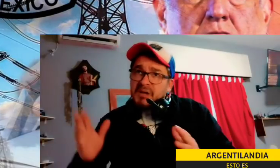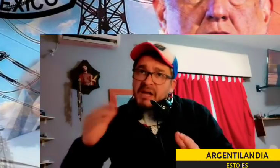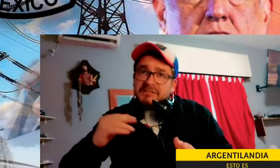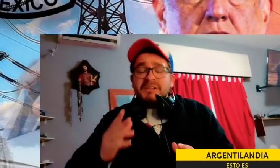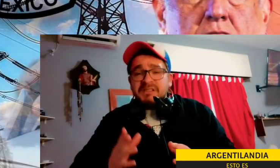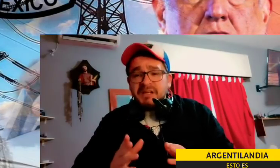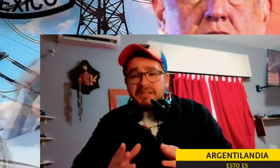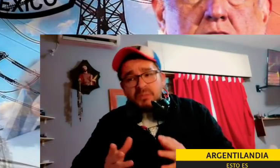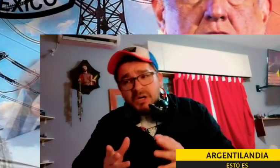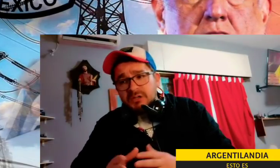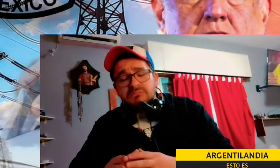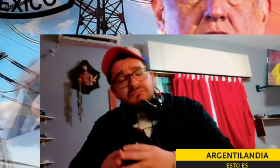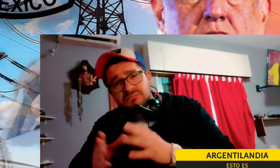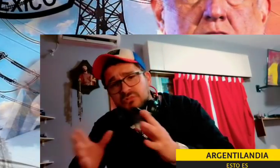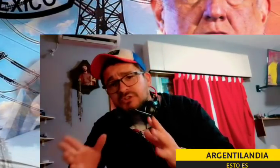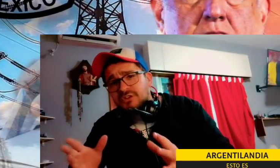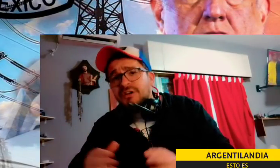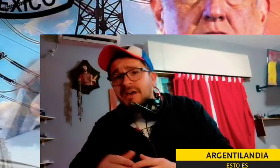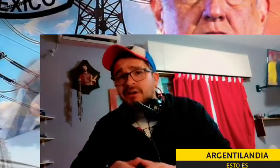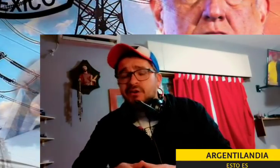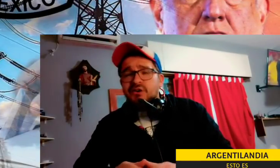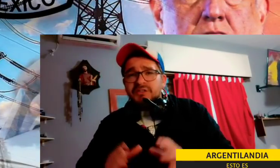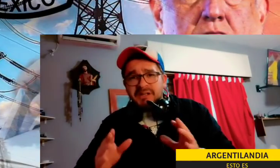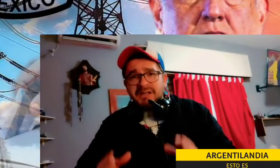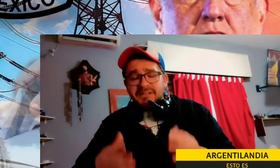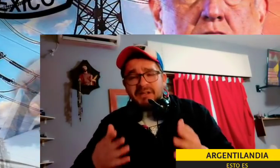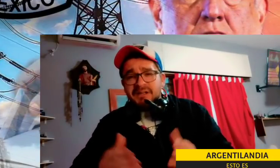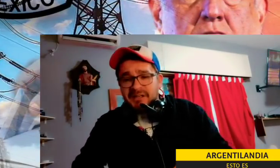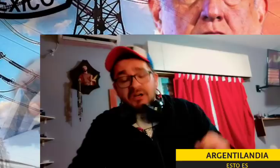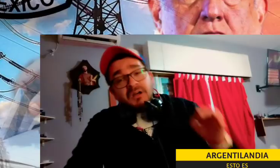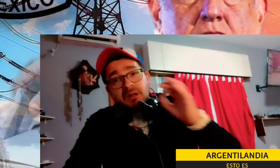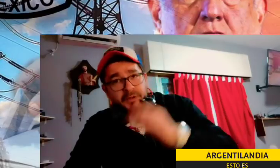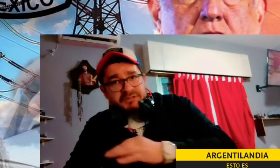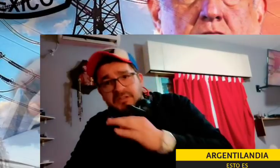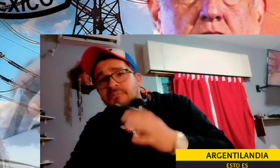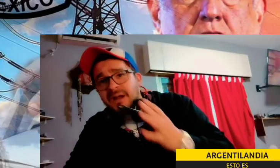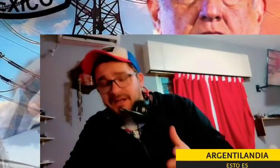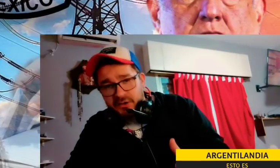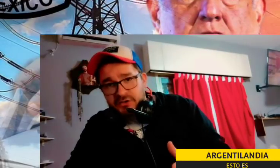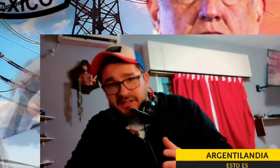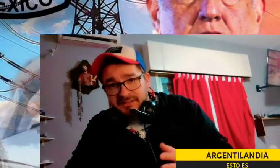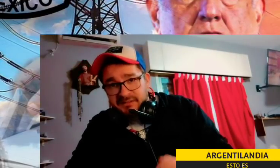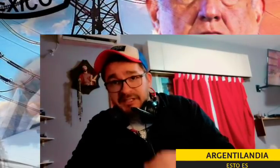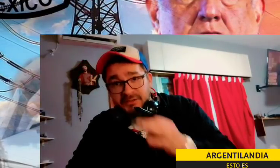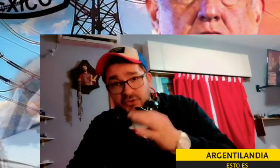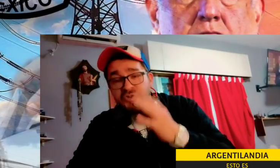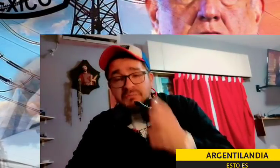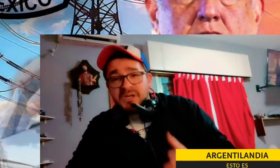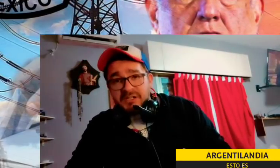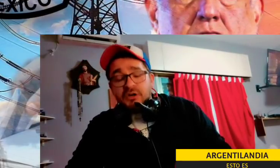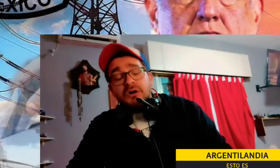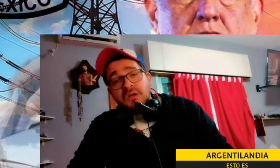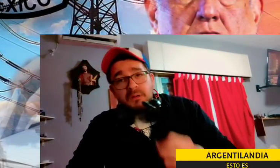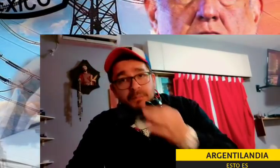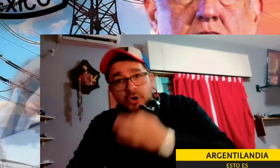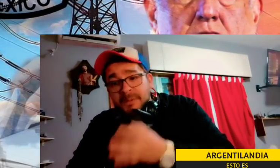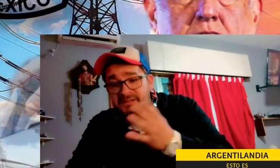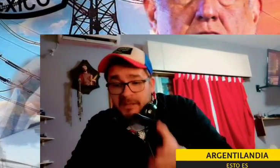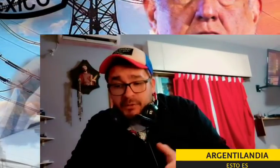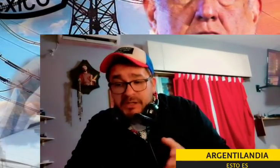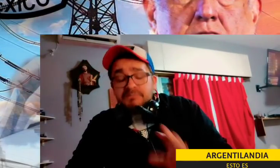presidentes, expresidentes, bueno, no hicieron nada, loco, tienen que quedarse tranquilos. Pero si hicieron mal las cosas y destruyeron